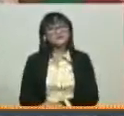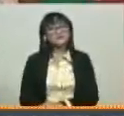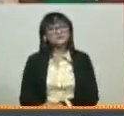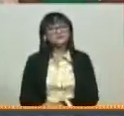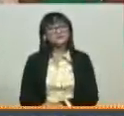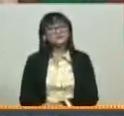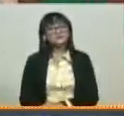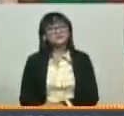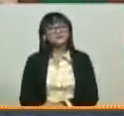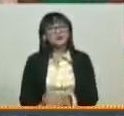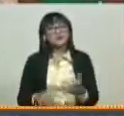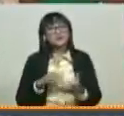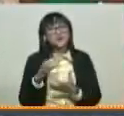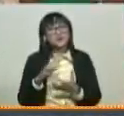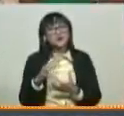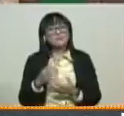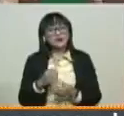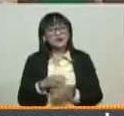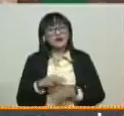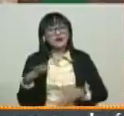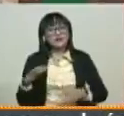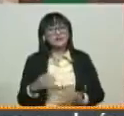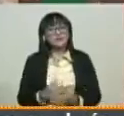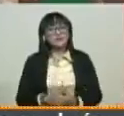que es un problema tan sentido, ¿verdad?